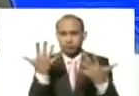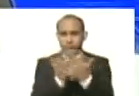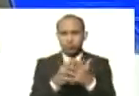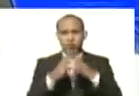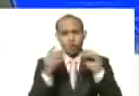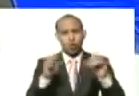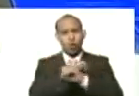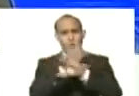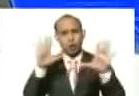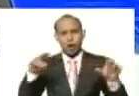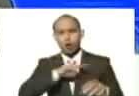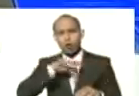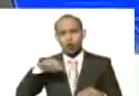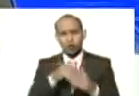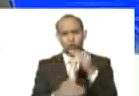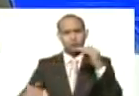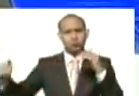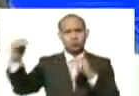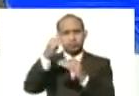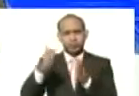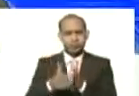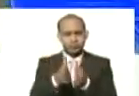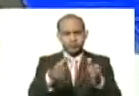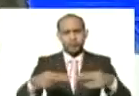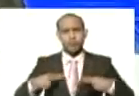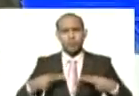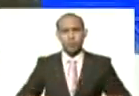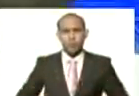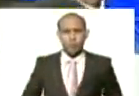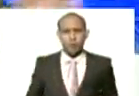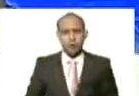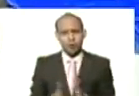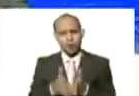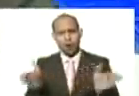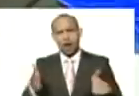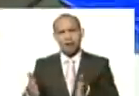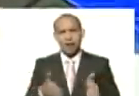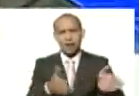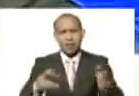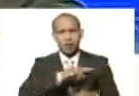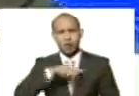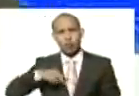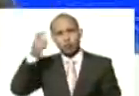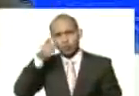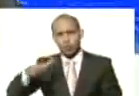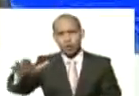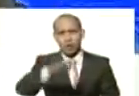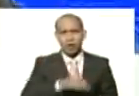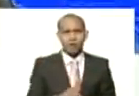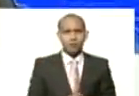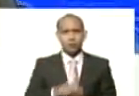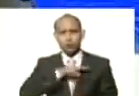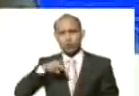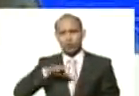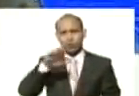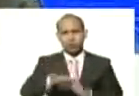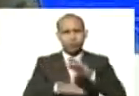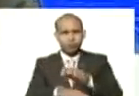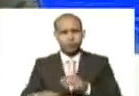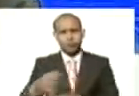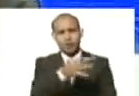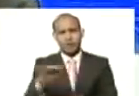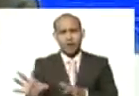en la vanguardia, adelante, abriéndole camino a la humanidad, abriéndole camino a nuestro pueblo. Vamos adelante, en perfecta